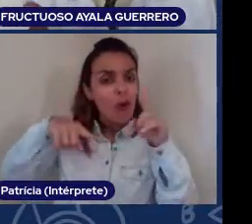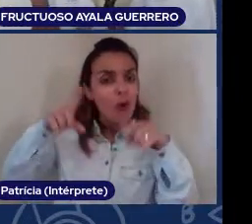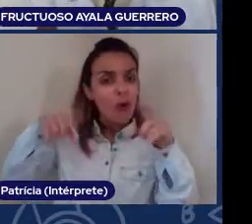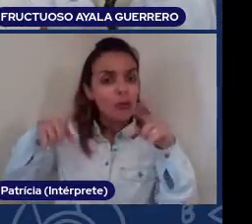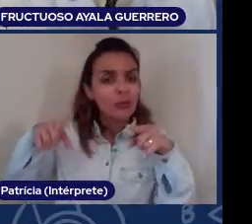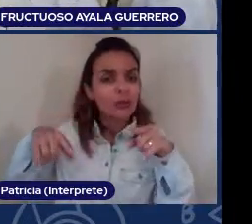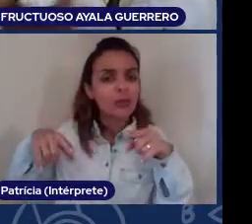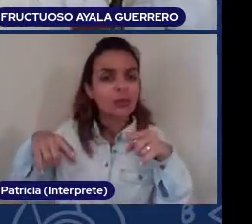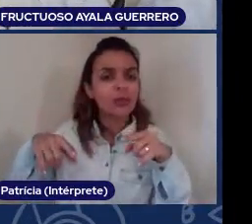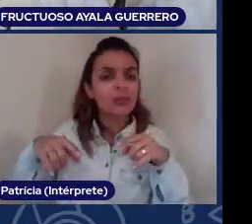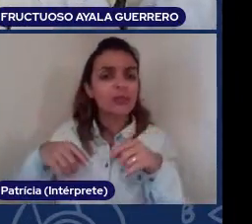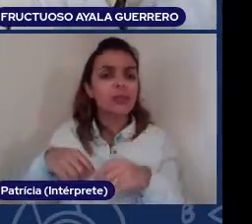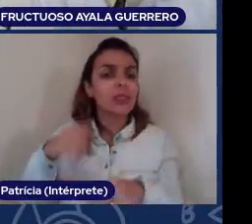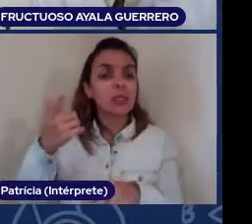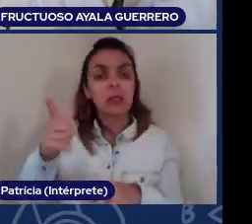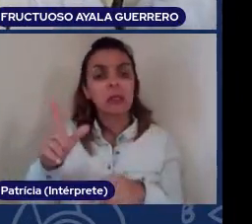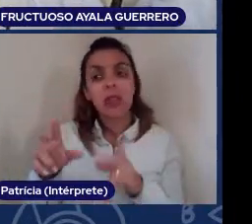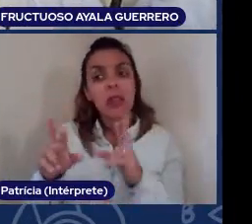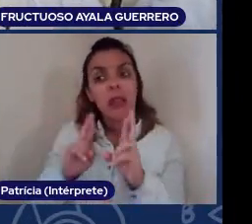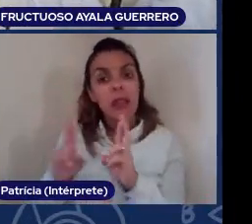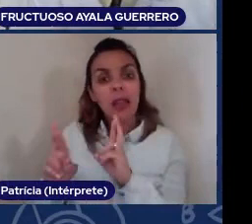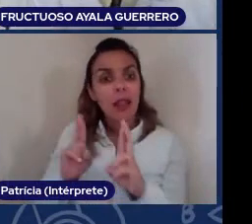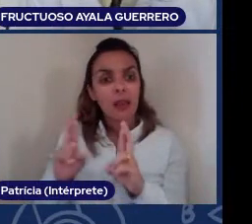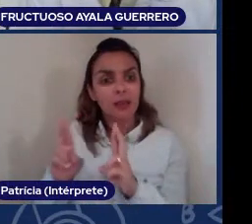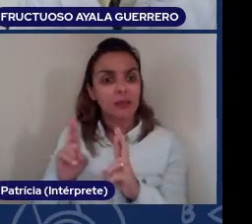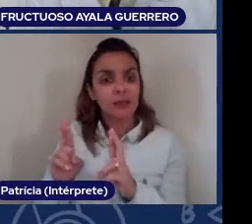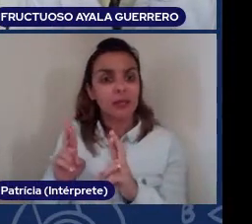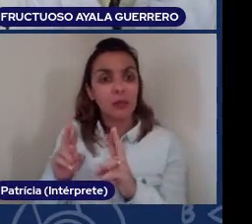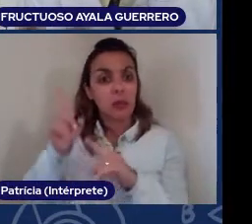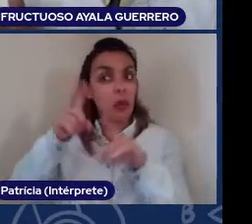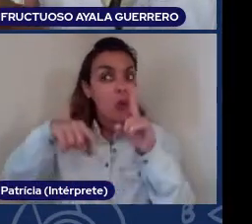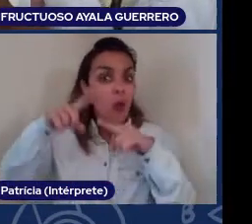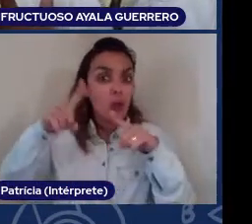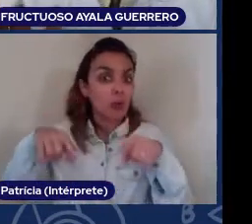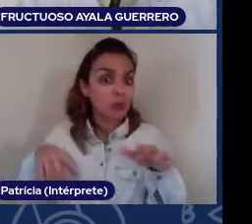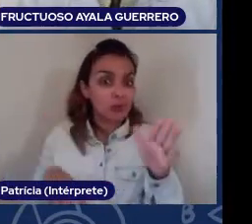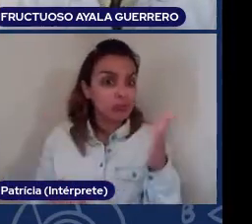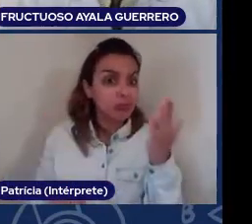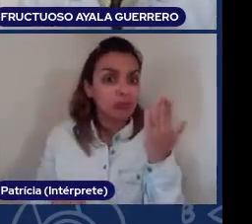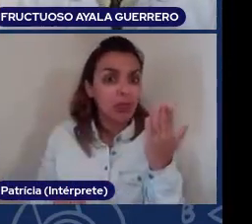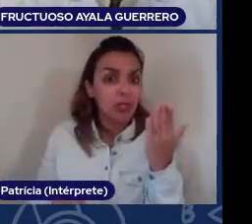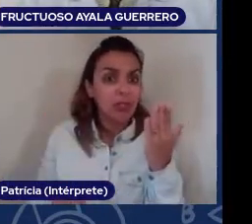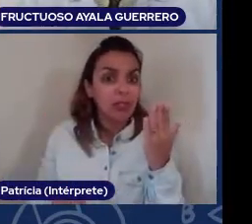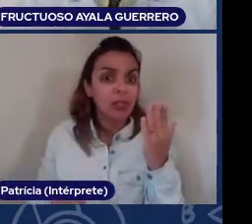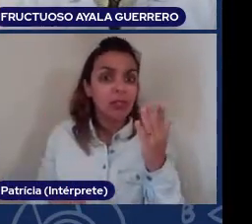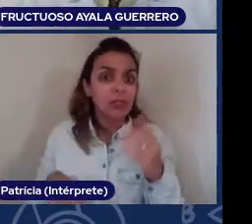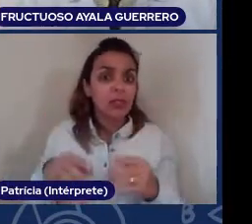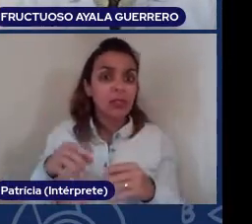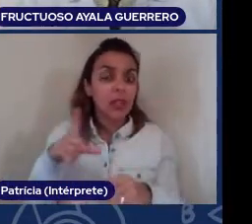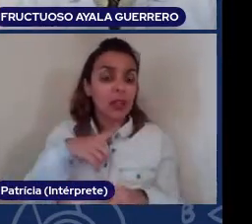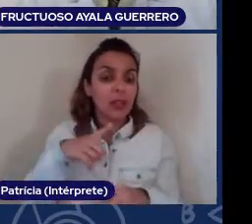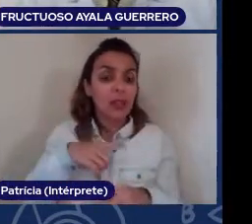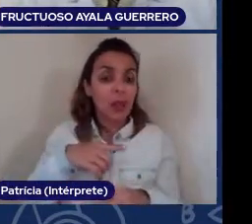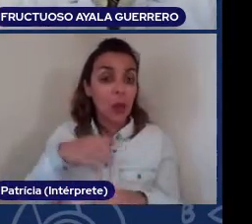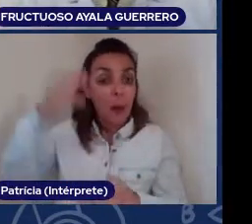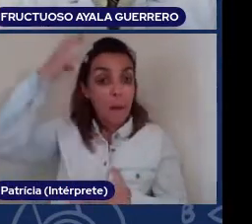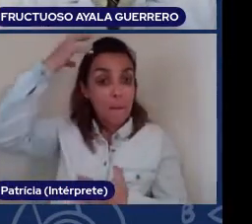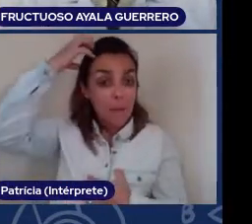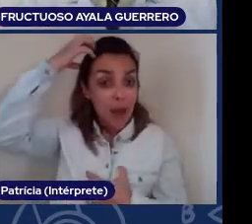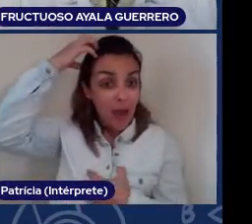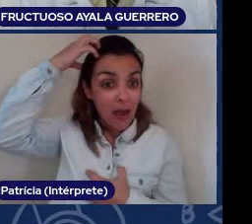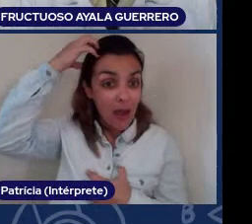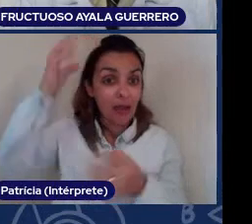ondas mu tienen relación con ese tipo de ondas espejo. Y noten aquí con un macaco, aquí está un